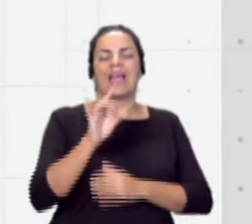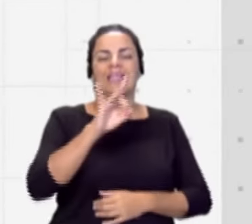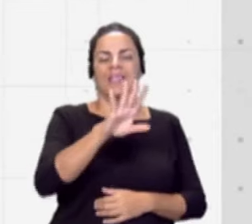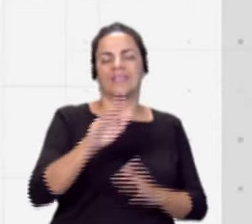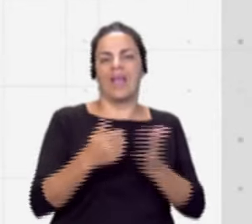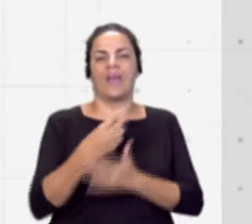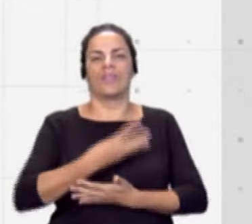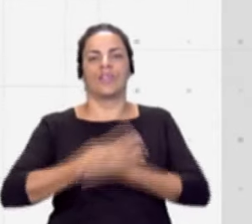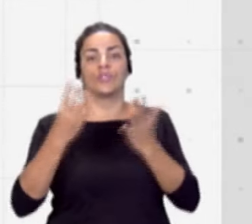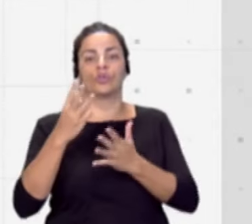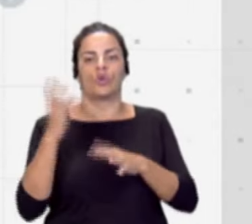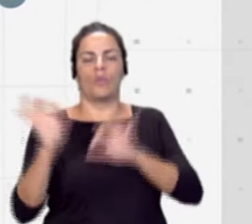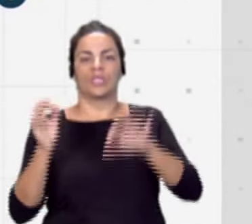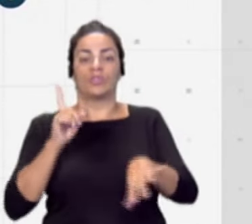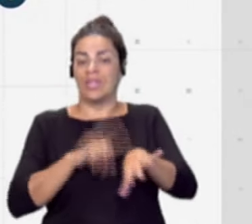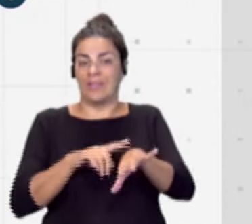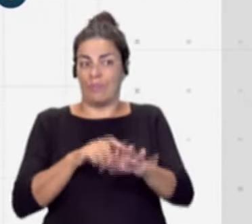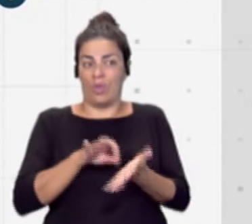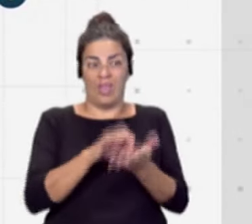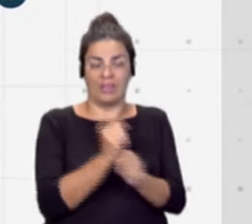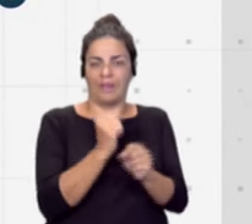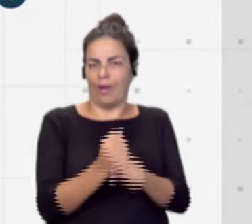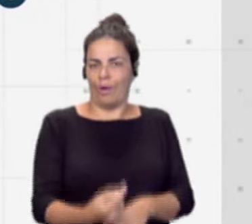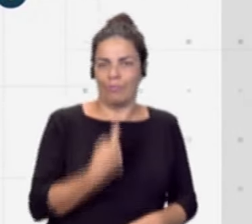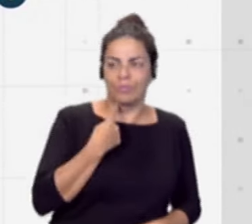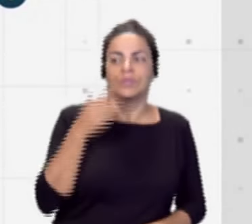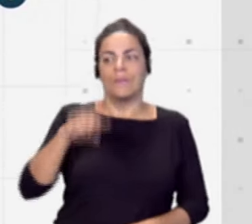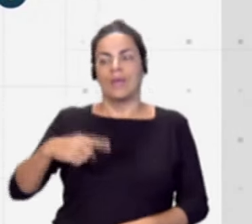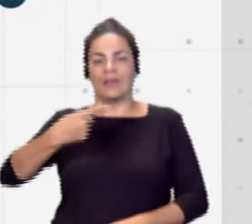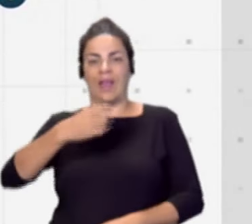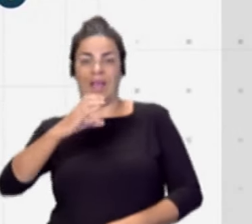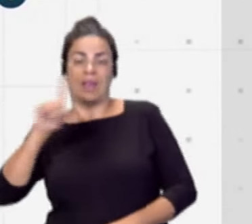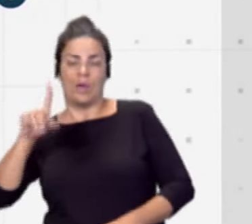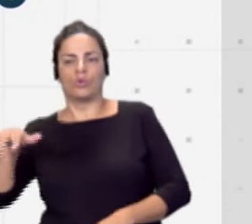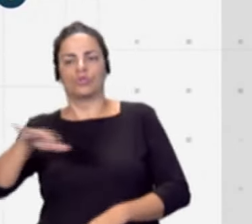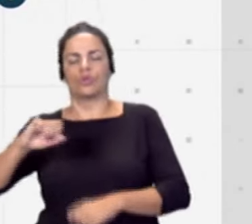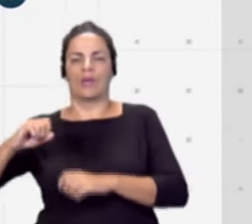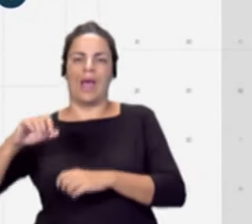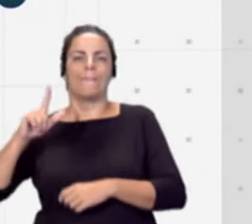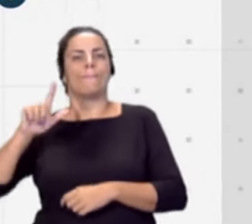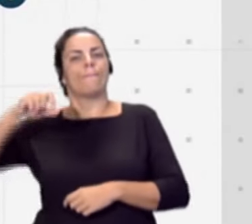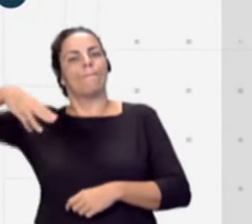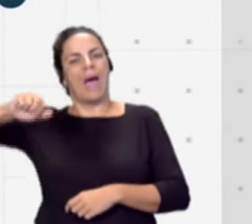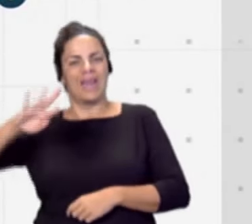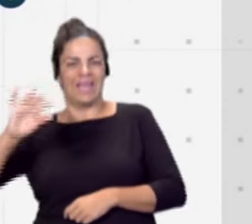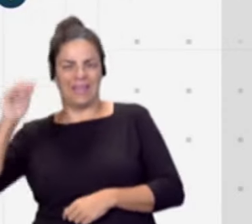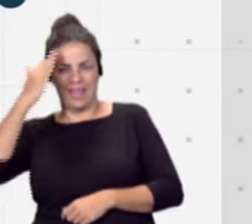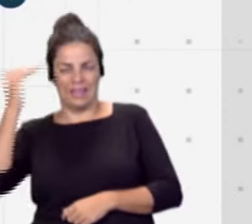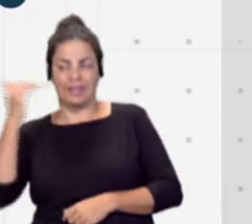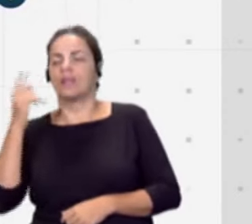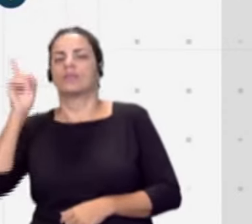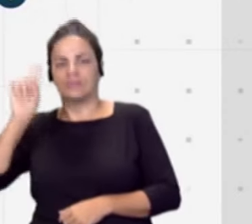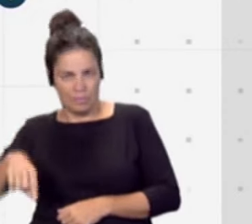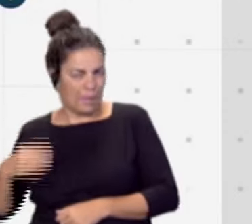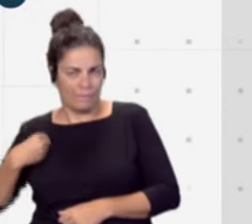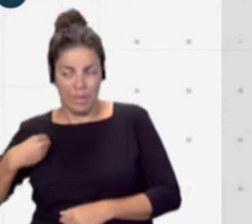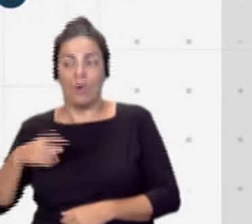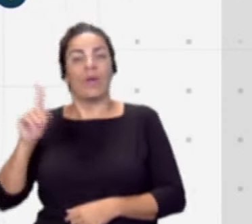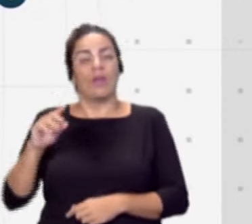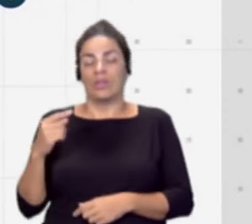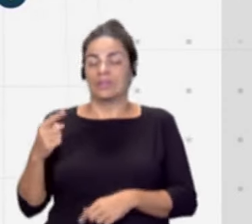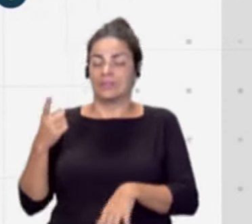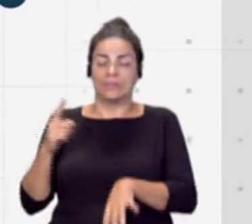de servicio. Ocurre lo mismo en la Gran Canaria 1, a la altura de la Mareta de Telde. Donde más pérdidas hay es en la salida del puerto de La Luz y de Las